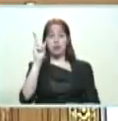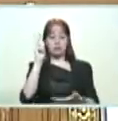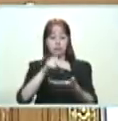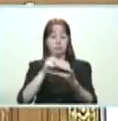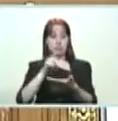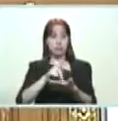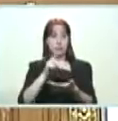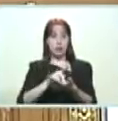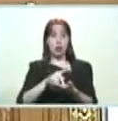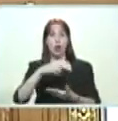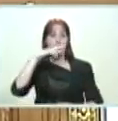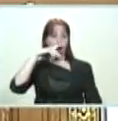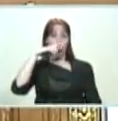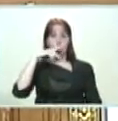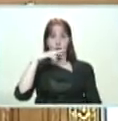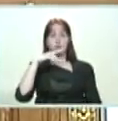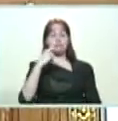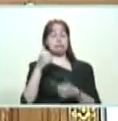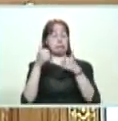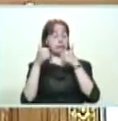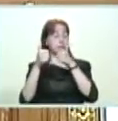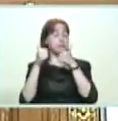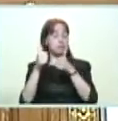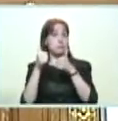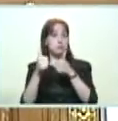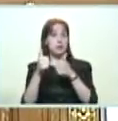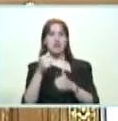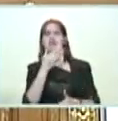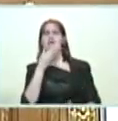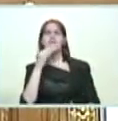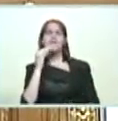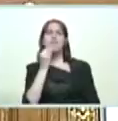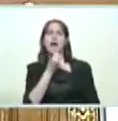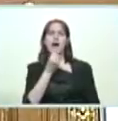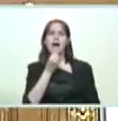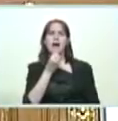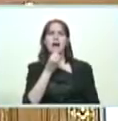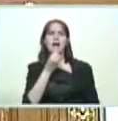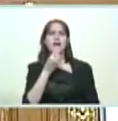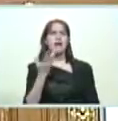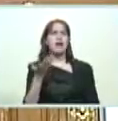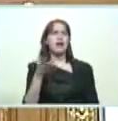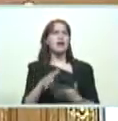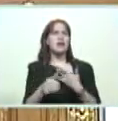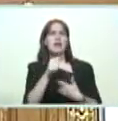Tremendo orador ha nacido. Y el de la barba. ¿Ah?